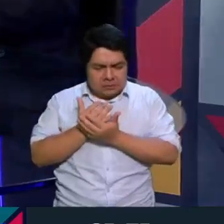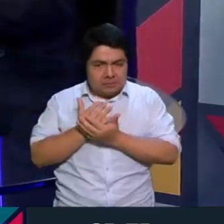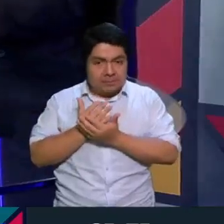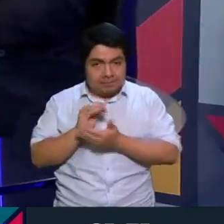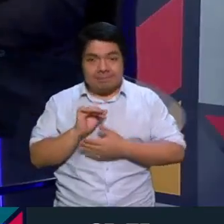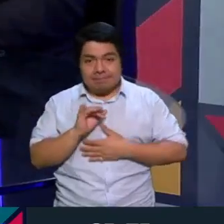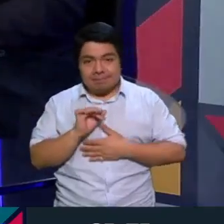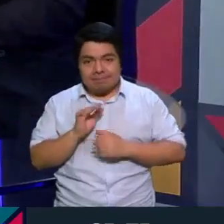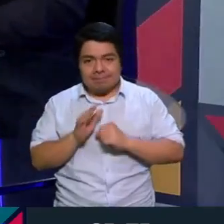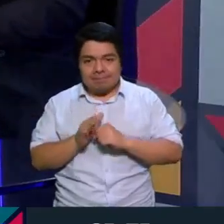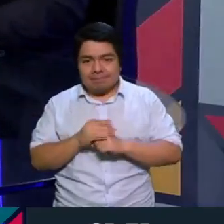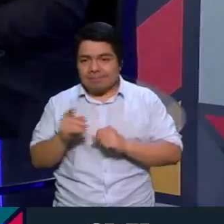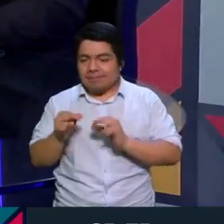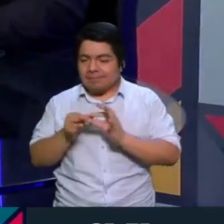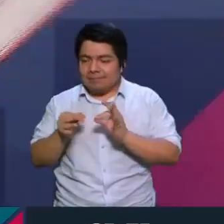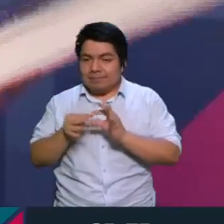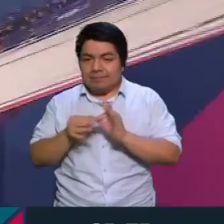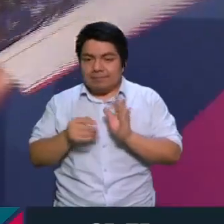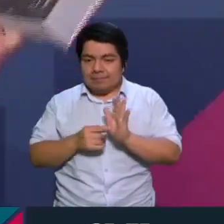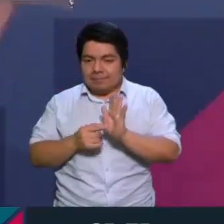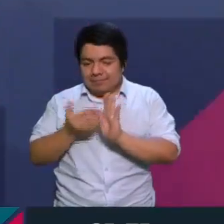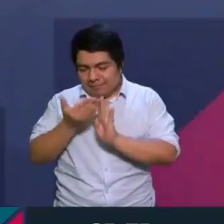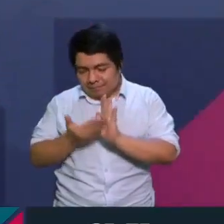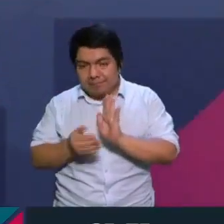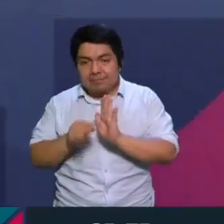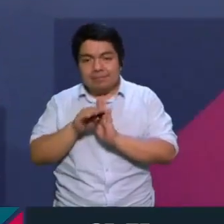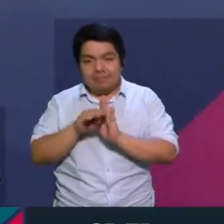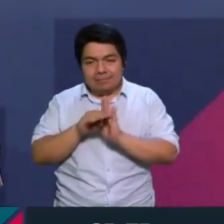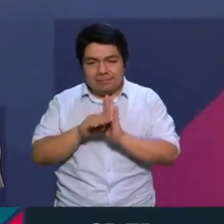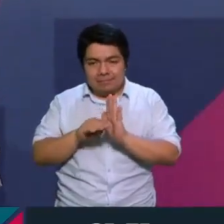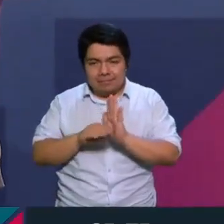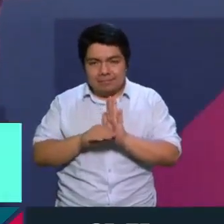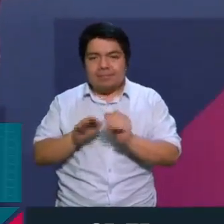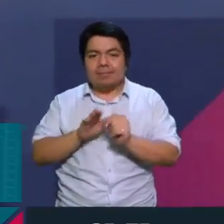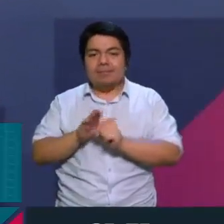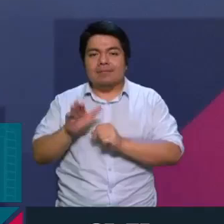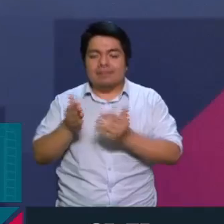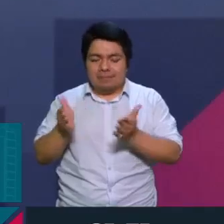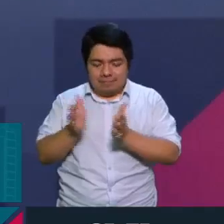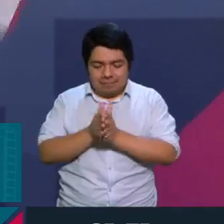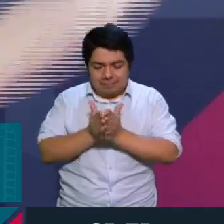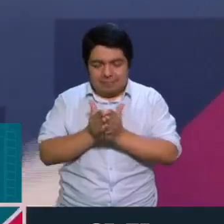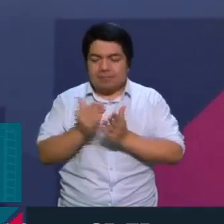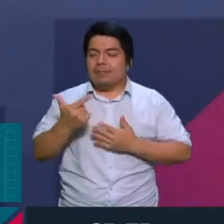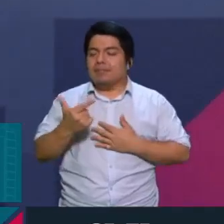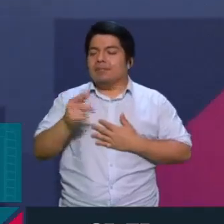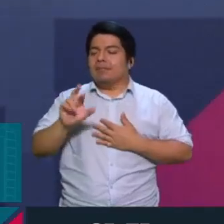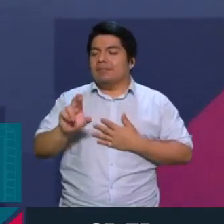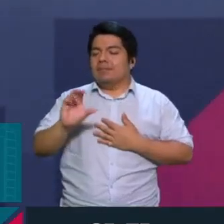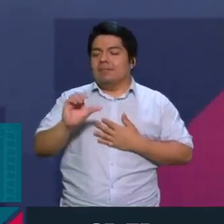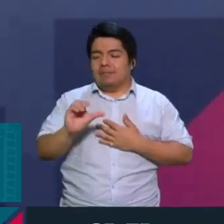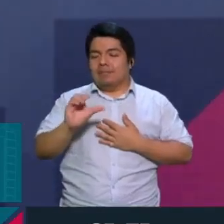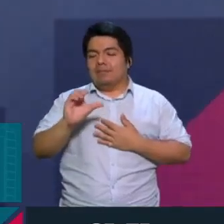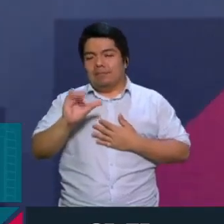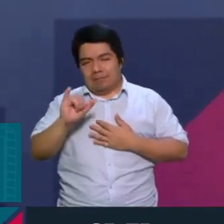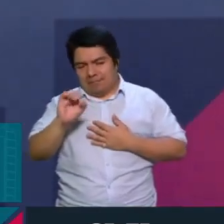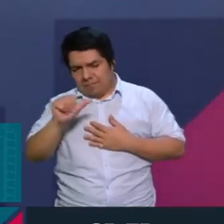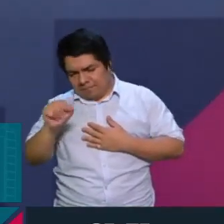justo para comentar, para reseñar, para promover la lectura de Gracias. ¿Qué